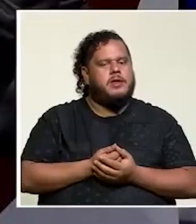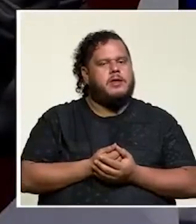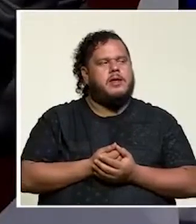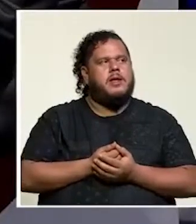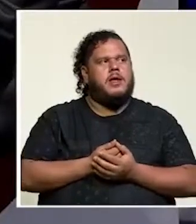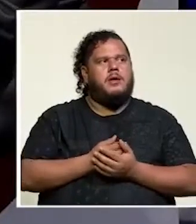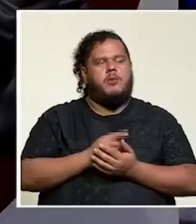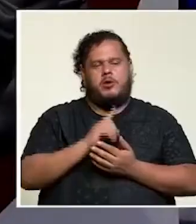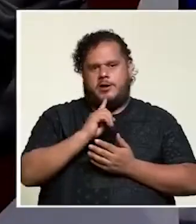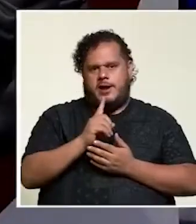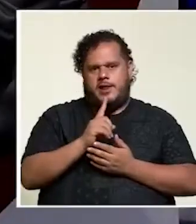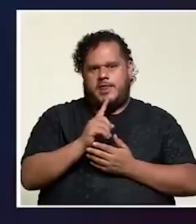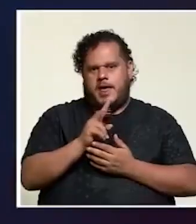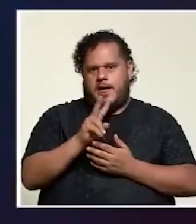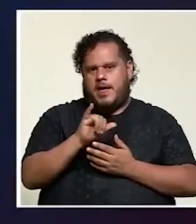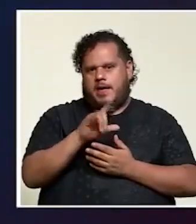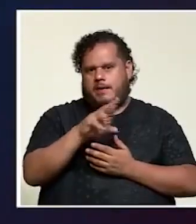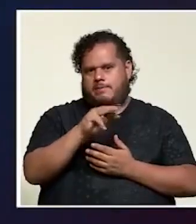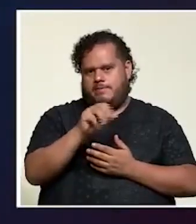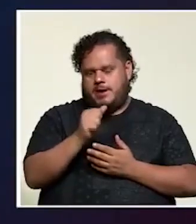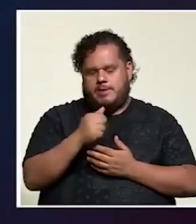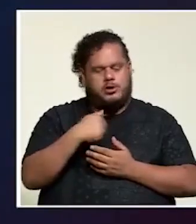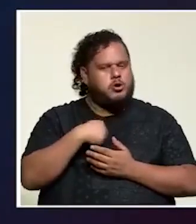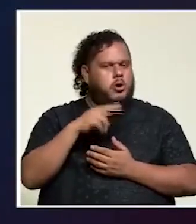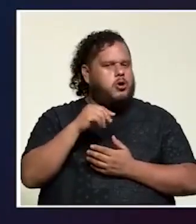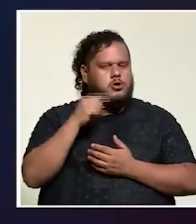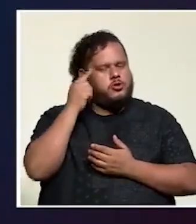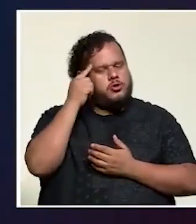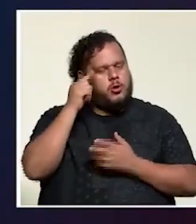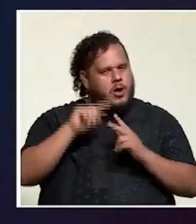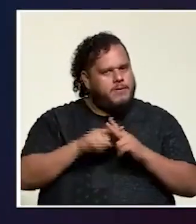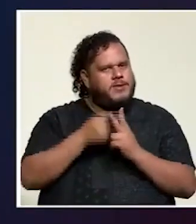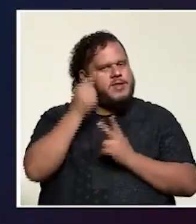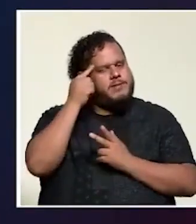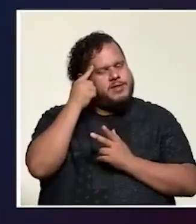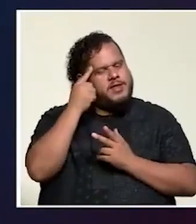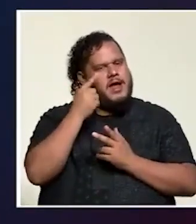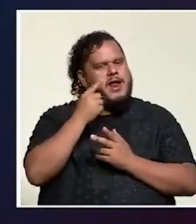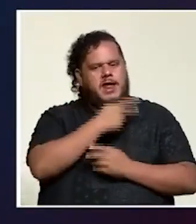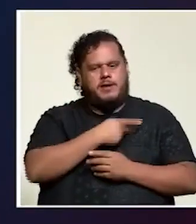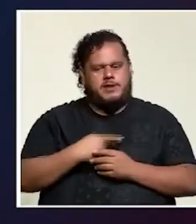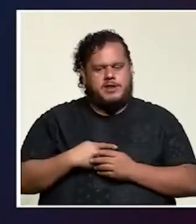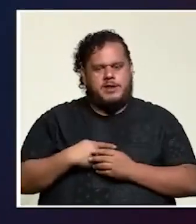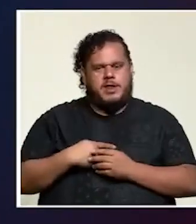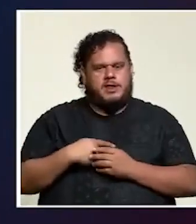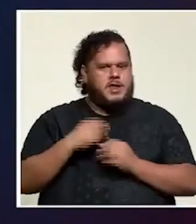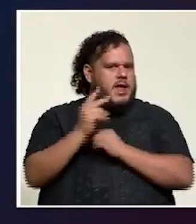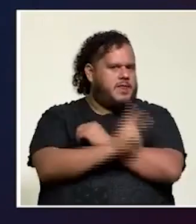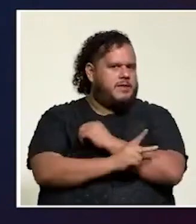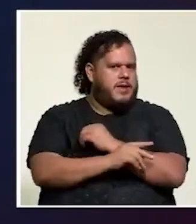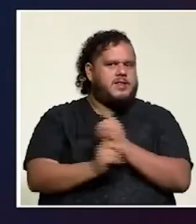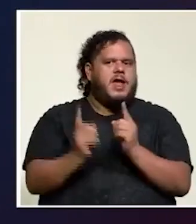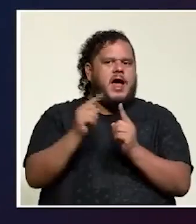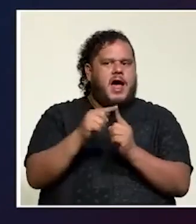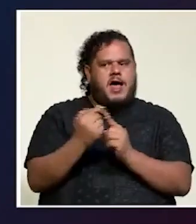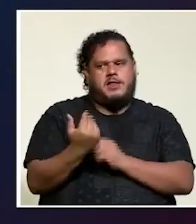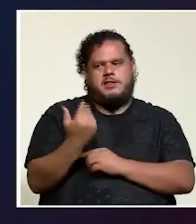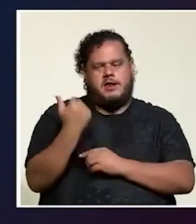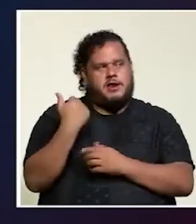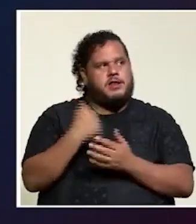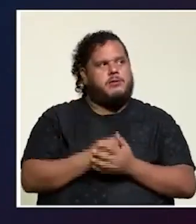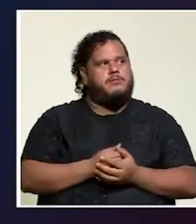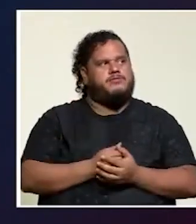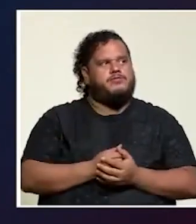realidad, Vilma, yo no empecé a pensar en la presidencia de la República hasta relativamente reciente. Digamos,